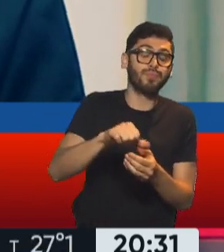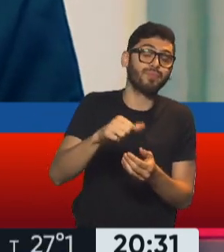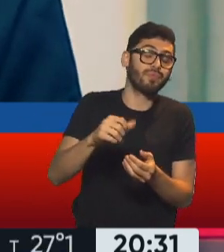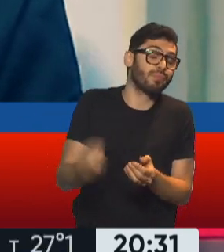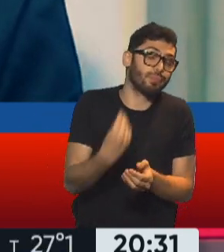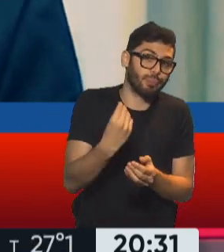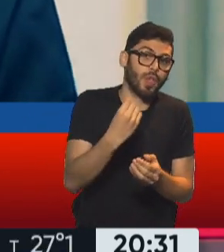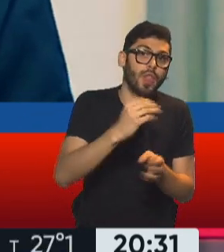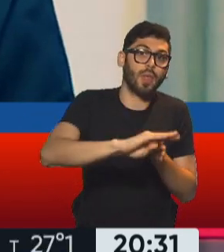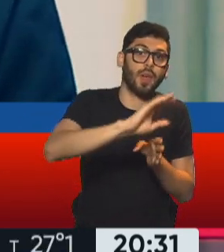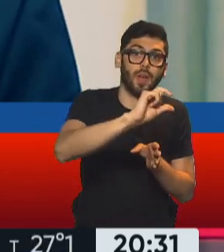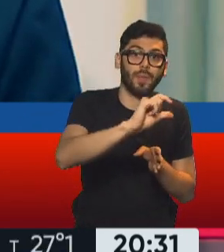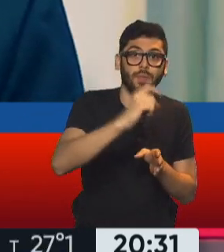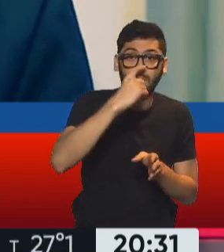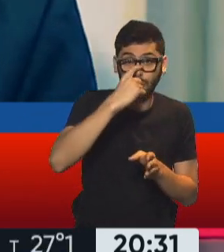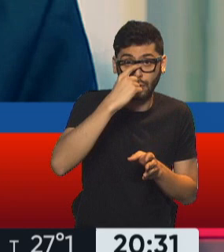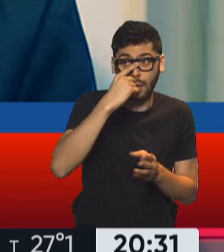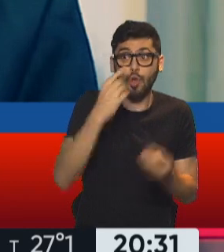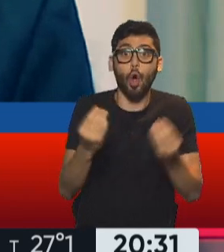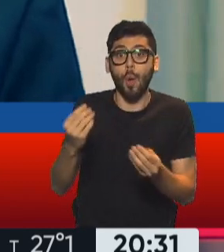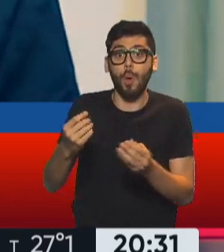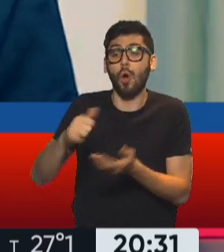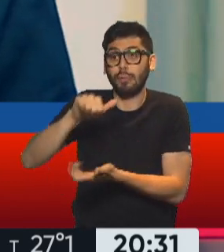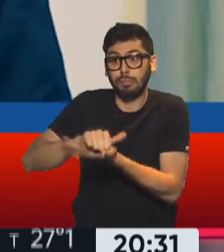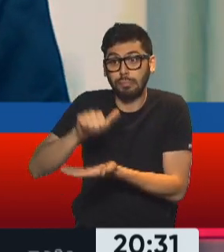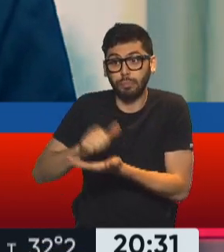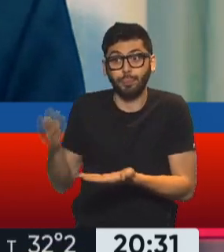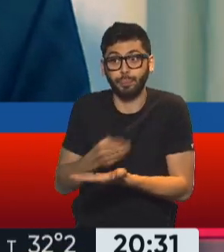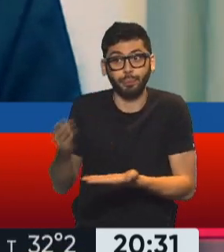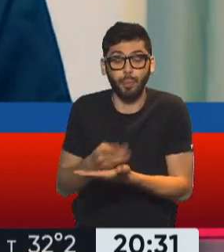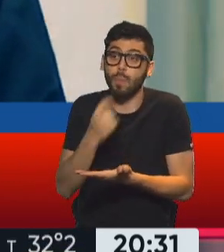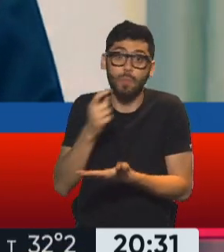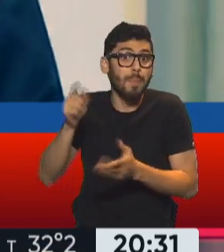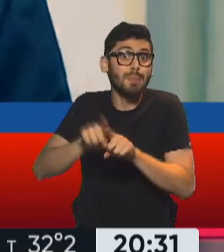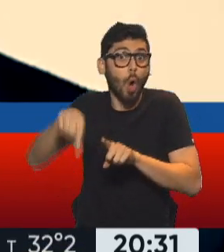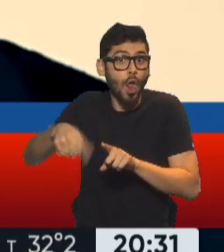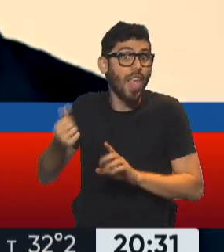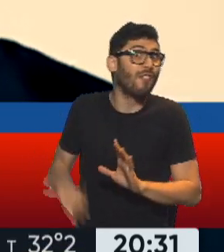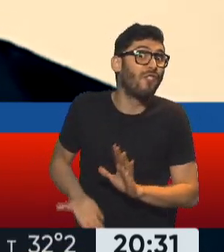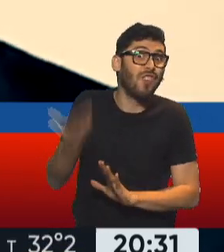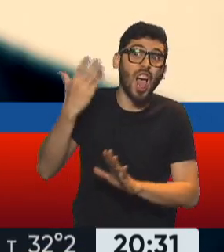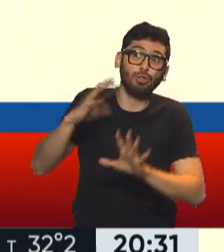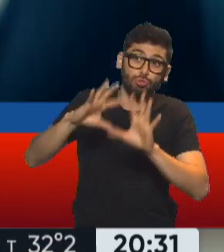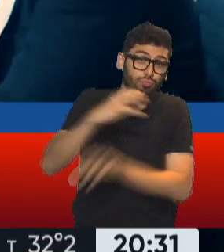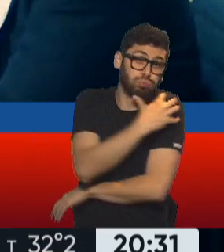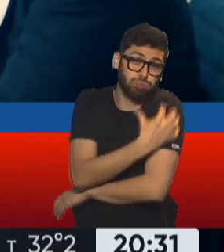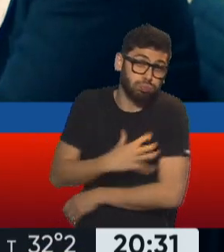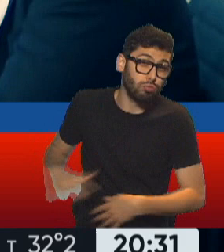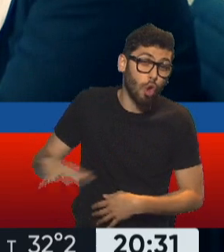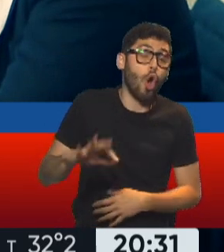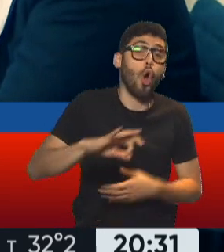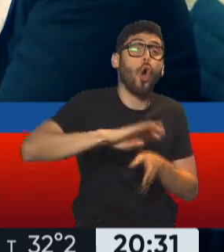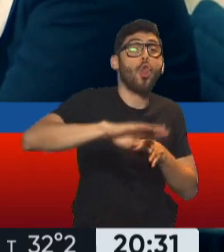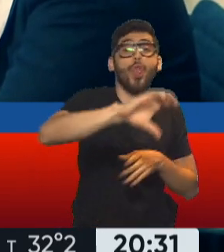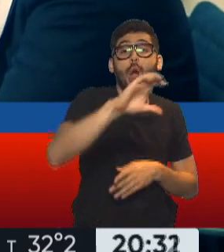es o dándole a la maquinita, como están haciendo ahora, y traer una inflación que empobrece a todo el mundo, o tomando deuda. Cuando uno